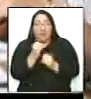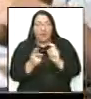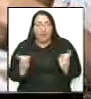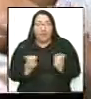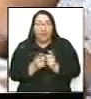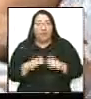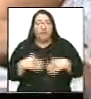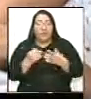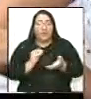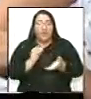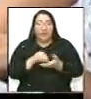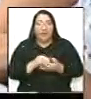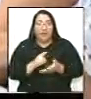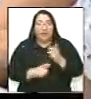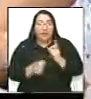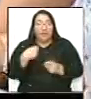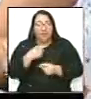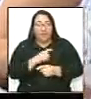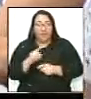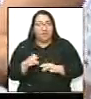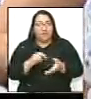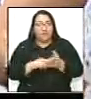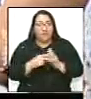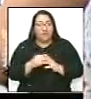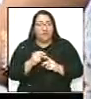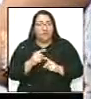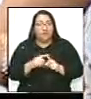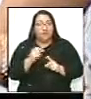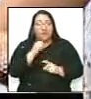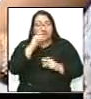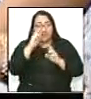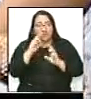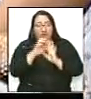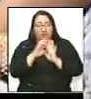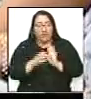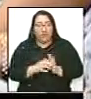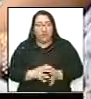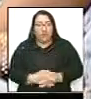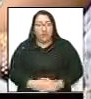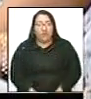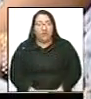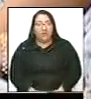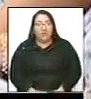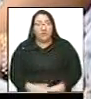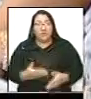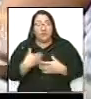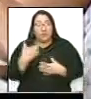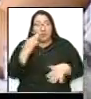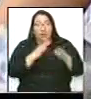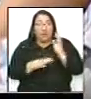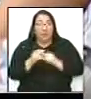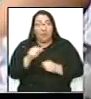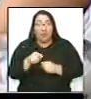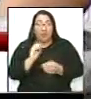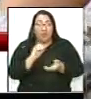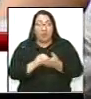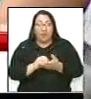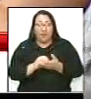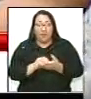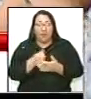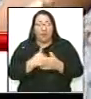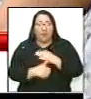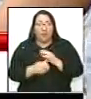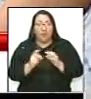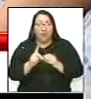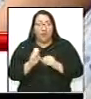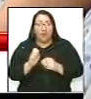se ha podido establecer que el denunciado habría cometido las referidas infracciones constitucionales. Me preocupa que esto esté establecido dentro todavía de